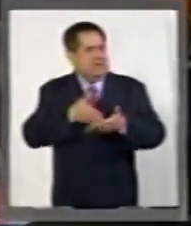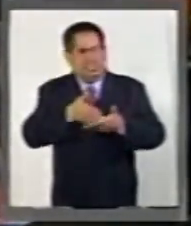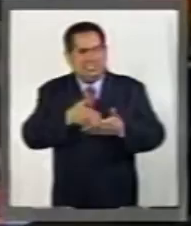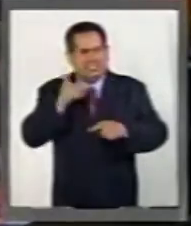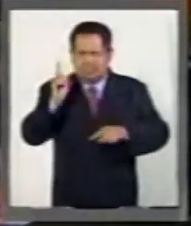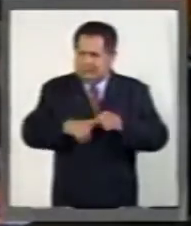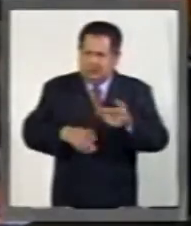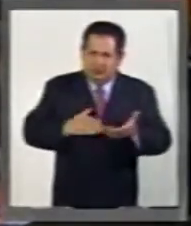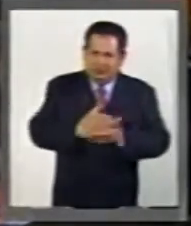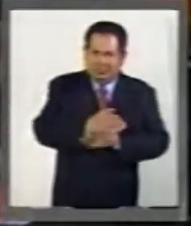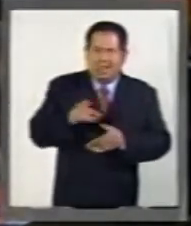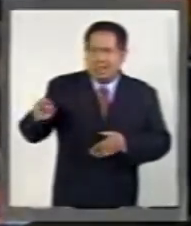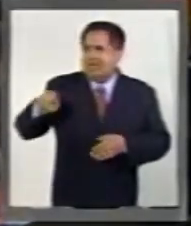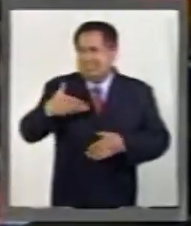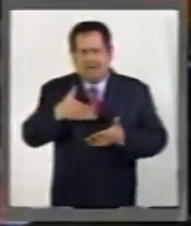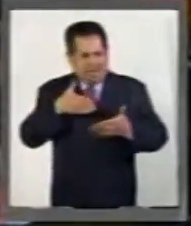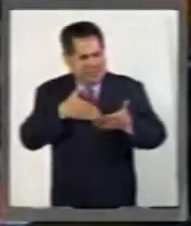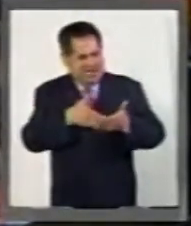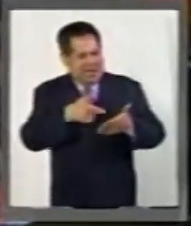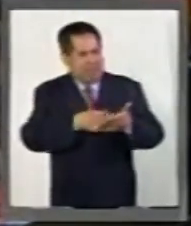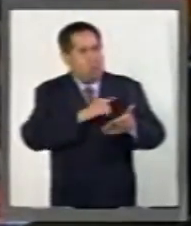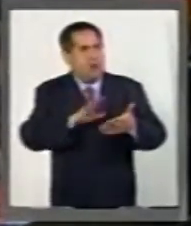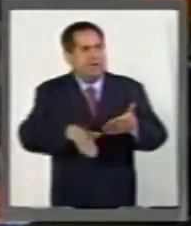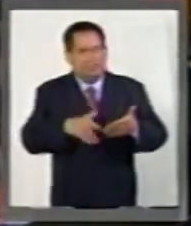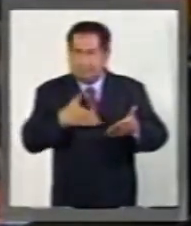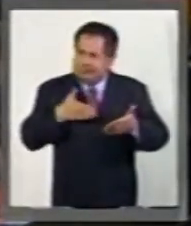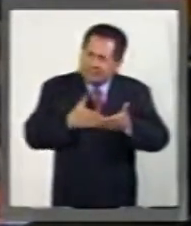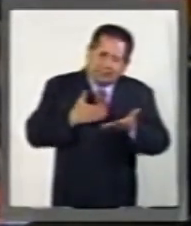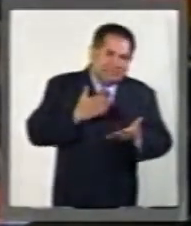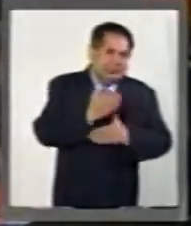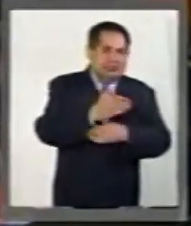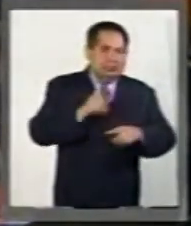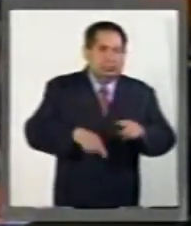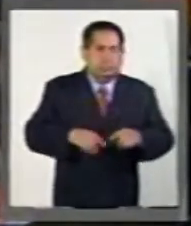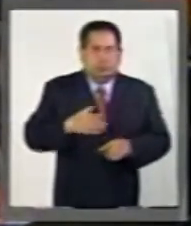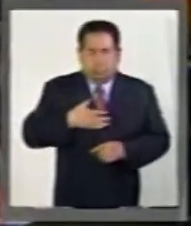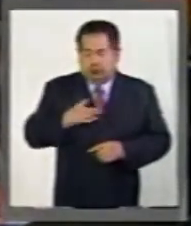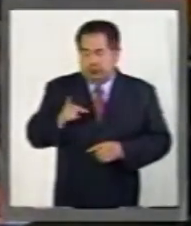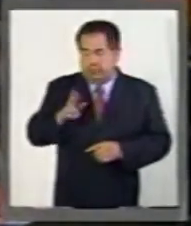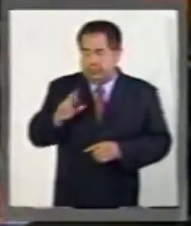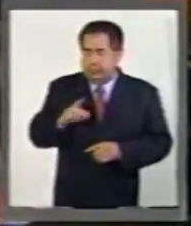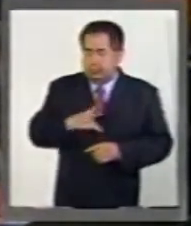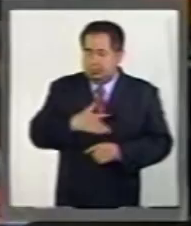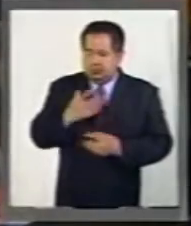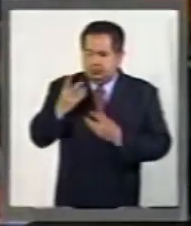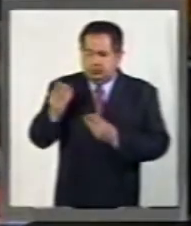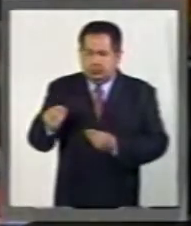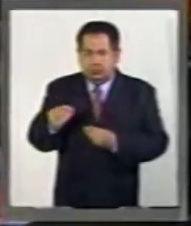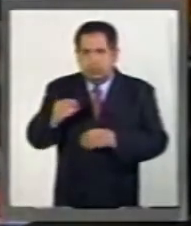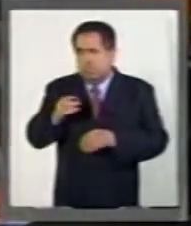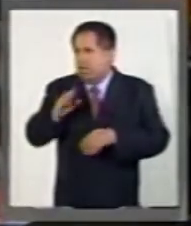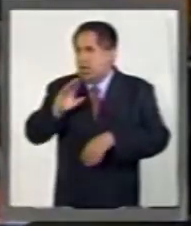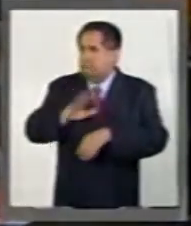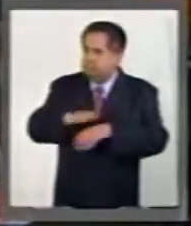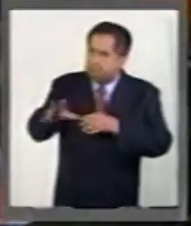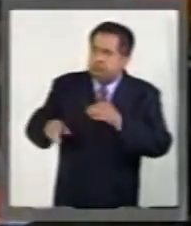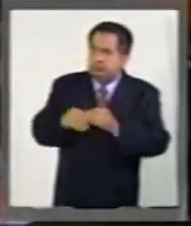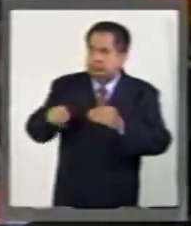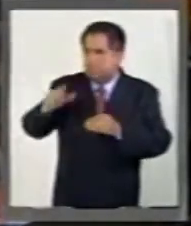como ella les llamaba. Expreso a nombre del Grupo Parlamentario del PRD la anuencia al punto de acuerdo